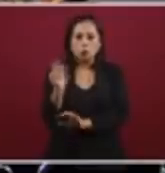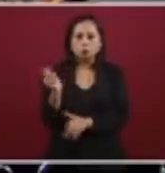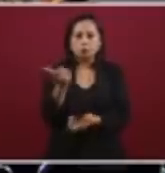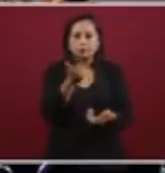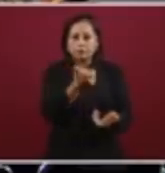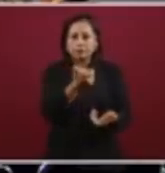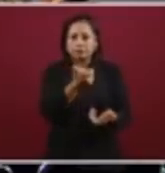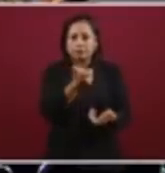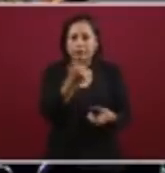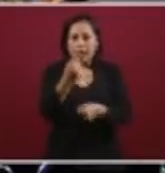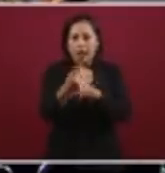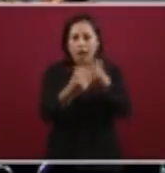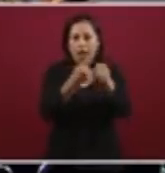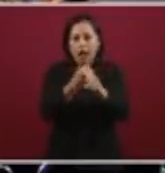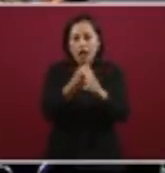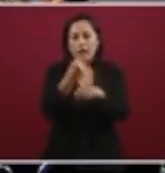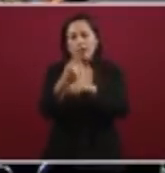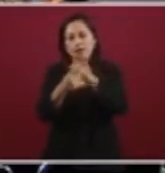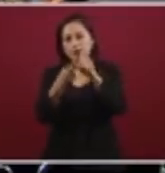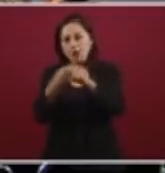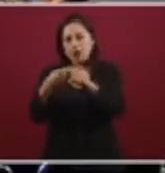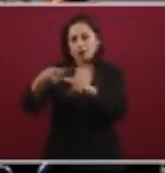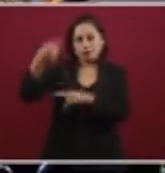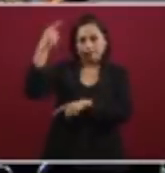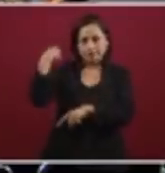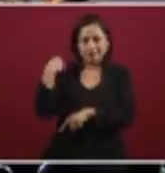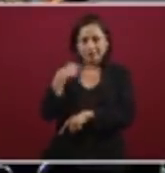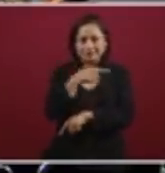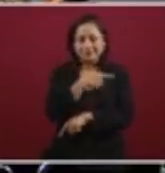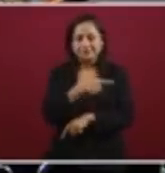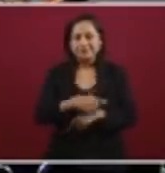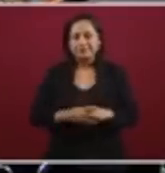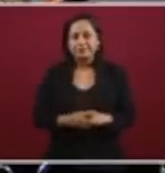claro que hay años por ejemplo